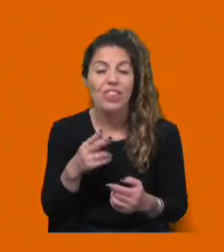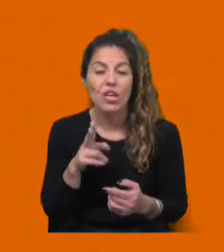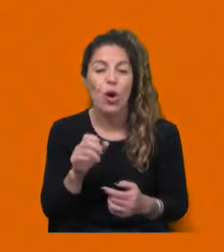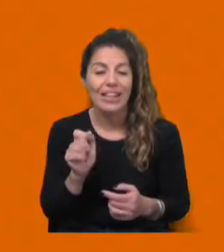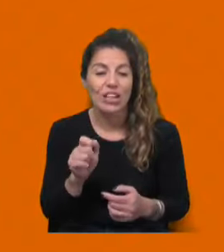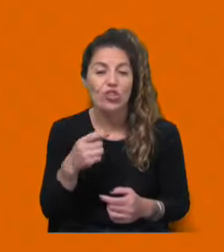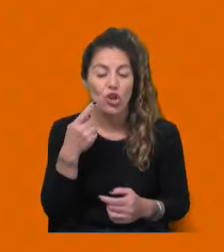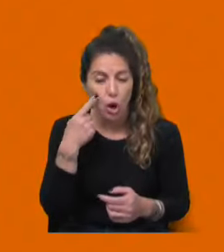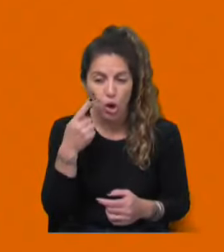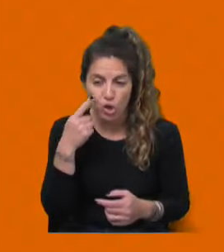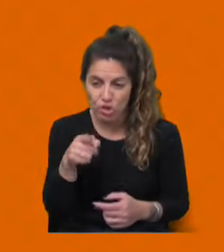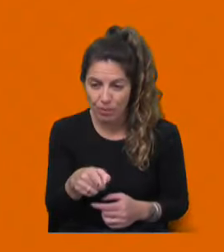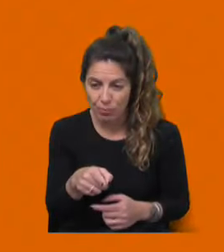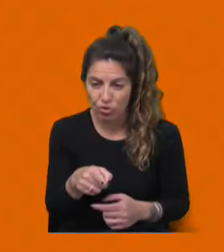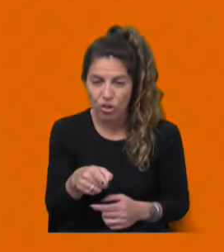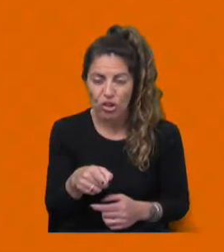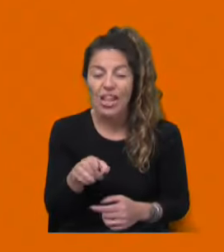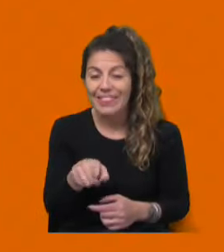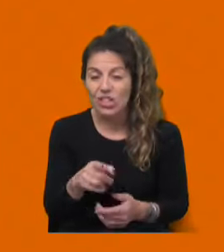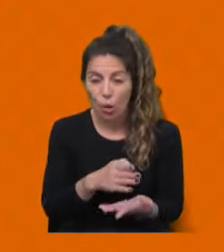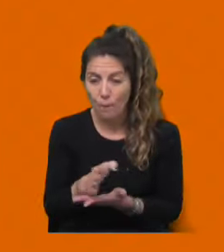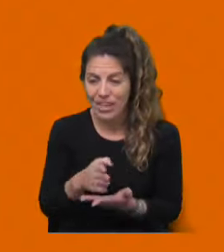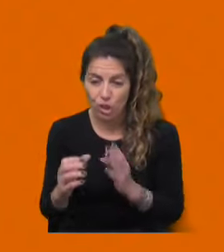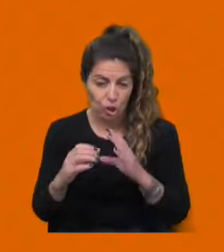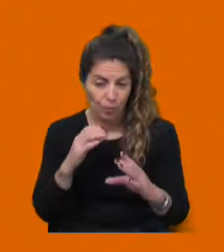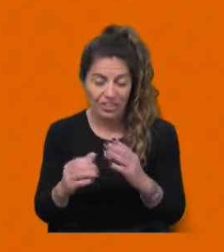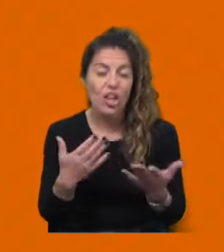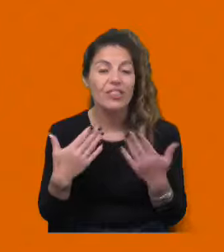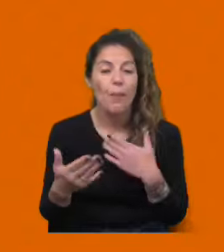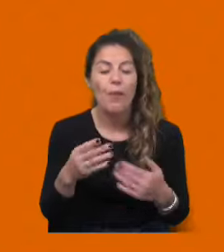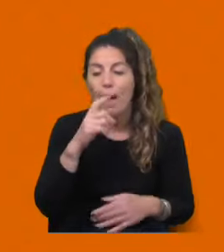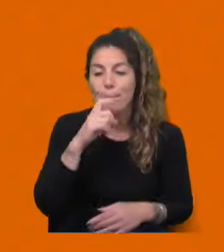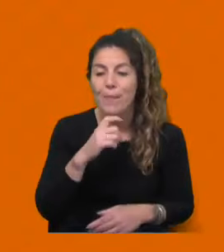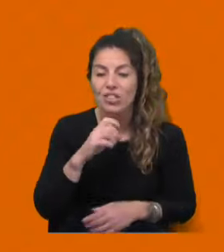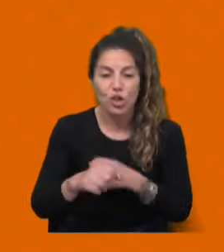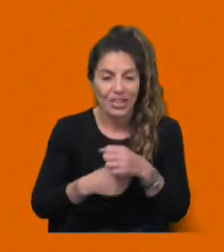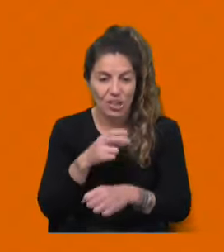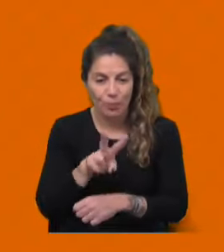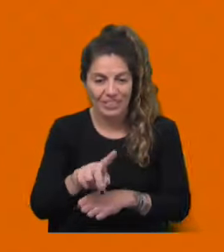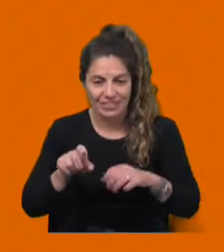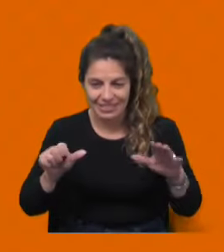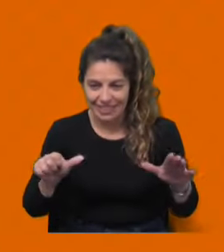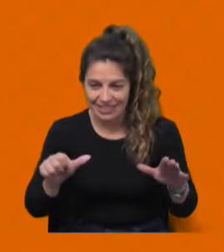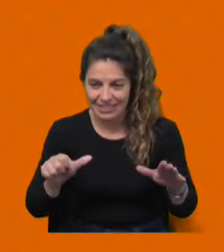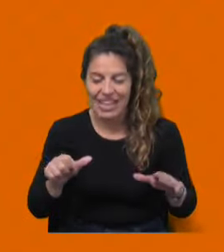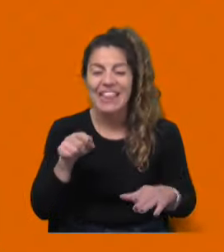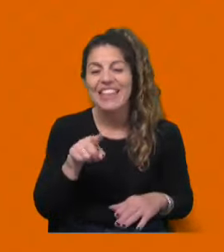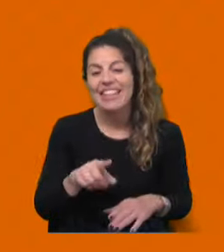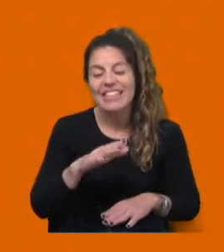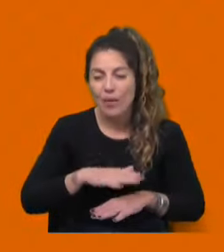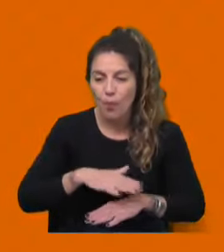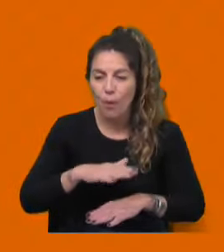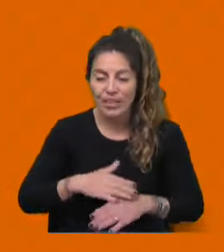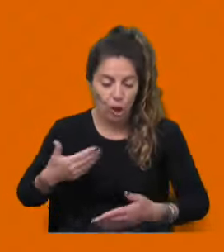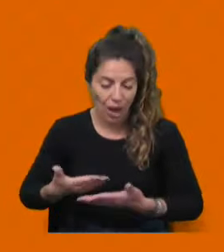nosotros tomamos conocimiento a través de esos medios. Estamos hablando de marzo del 2016. Desde ese momento